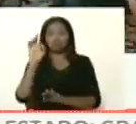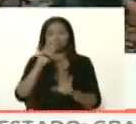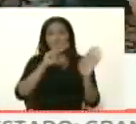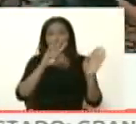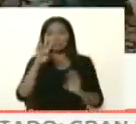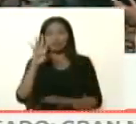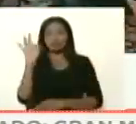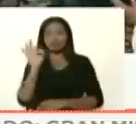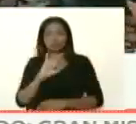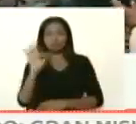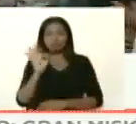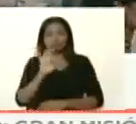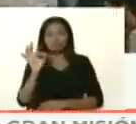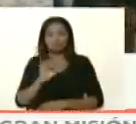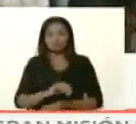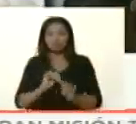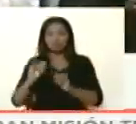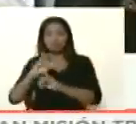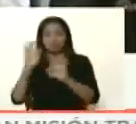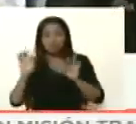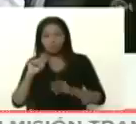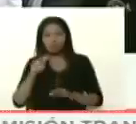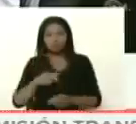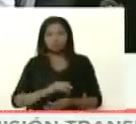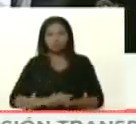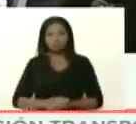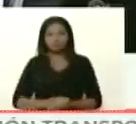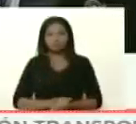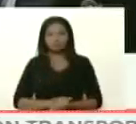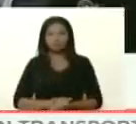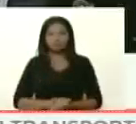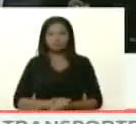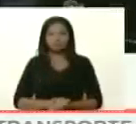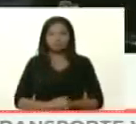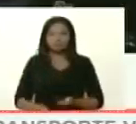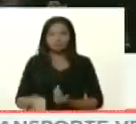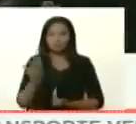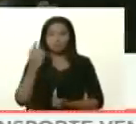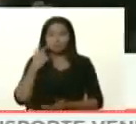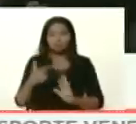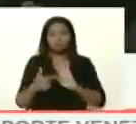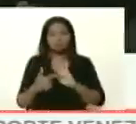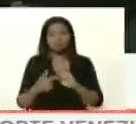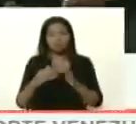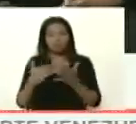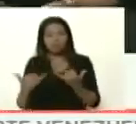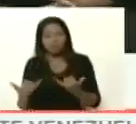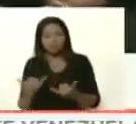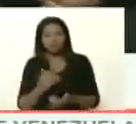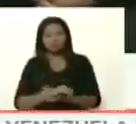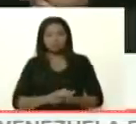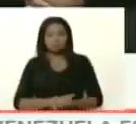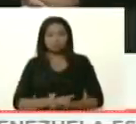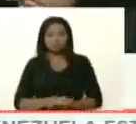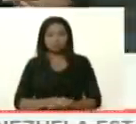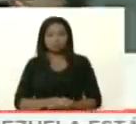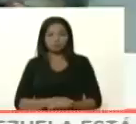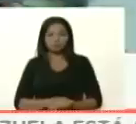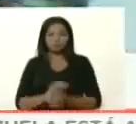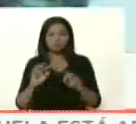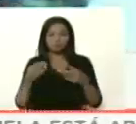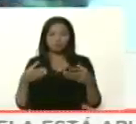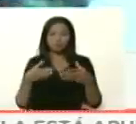28,74%, de los cuales, presidente, es importante resaltar esto. Esta nueva